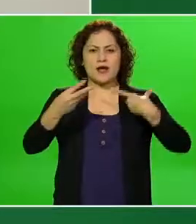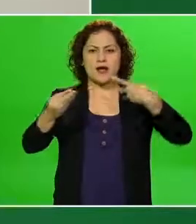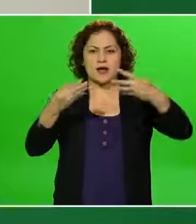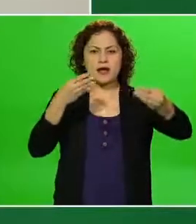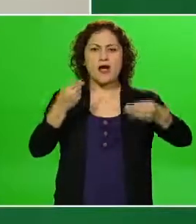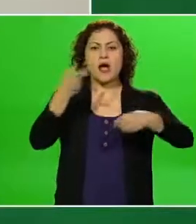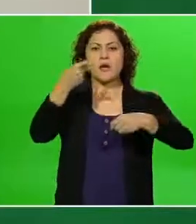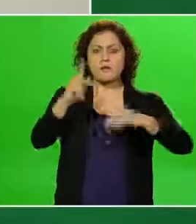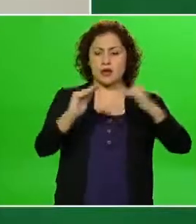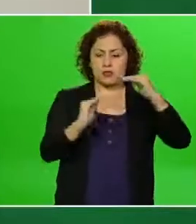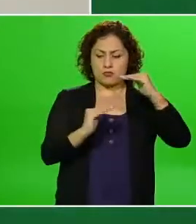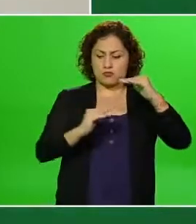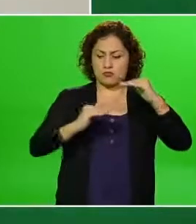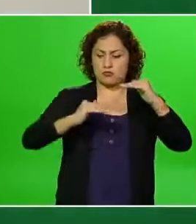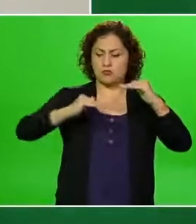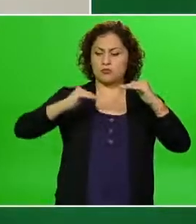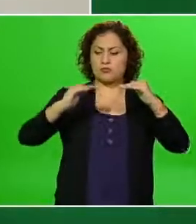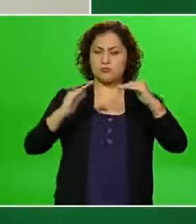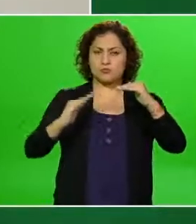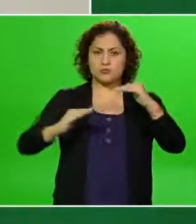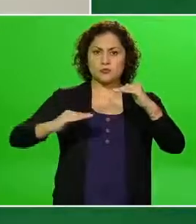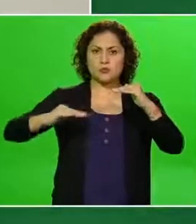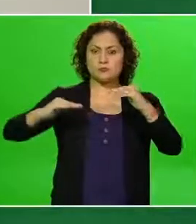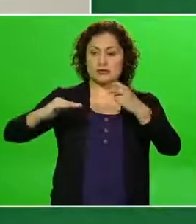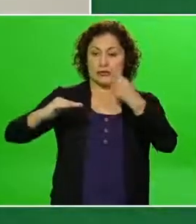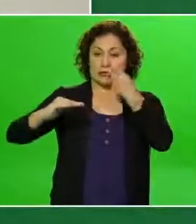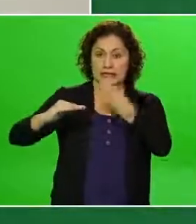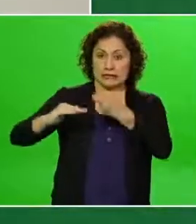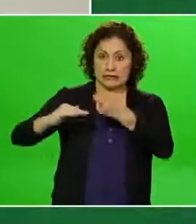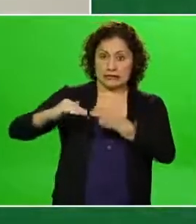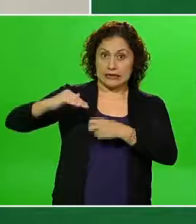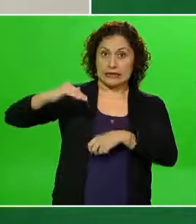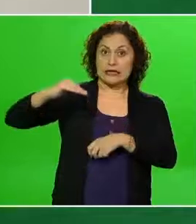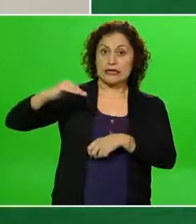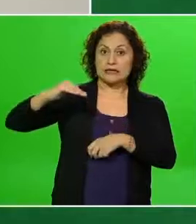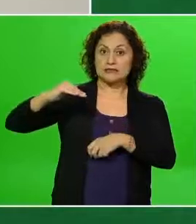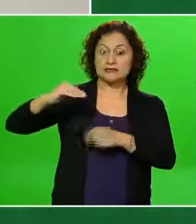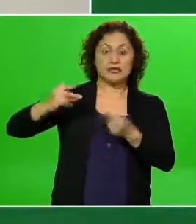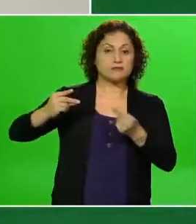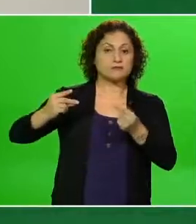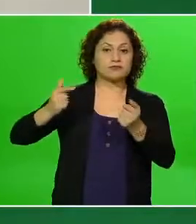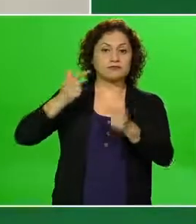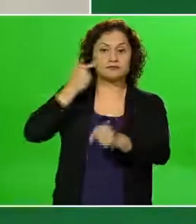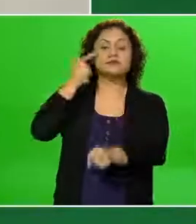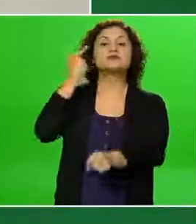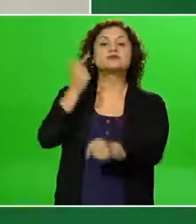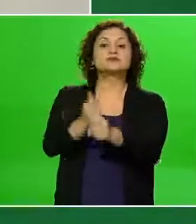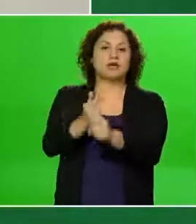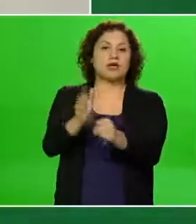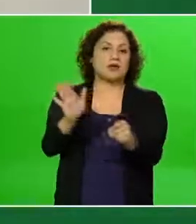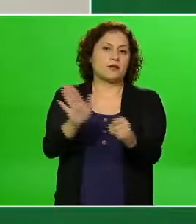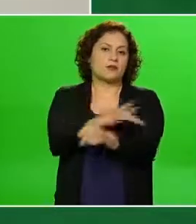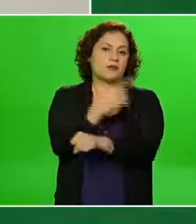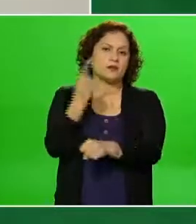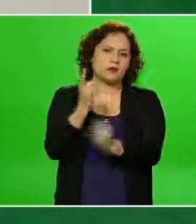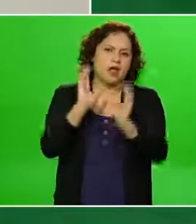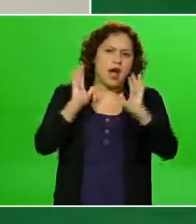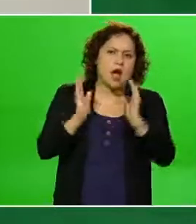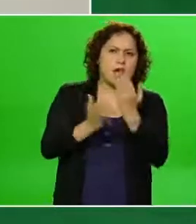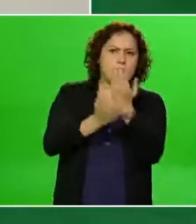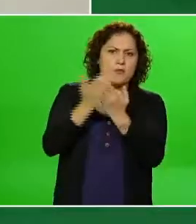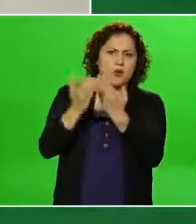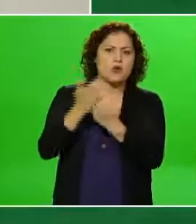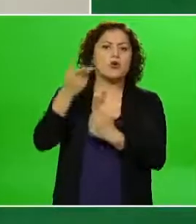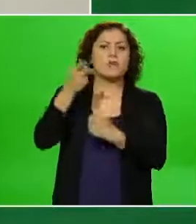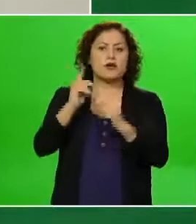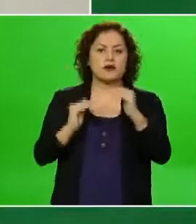que suceden ahí en esa zona basal en el semáforo son evidenciados rápidamente porque los casos son pocos. Entonces, una entidad